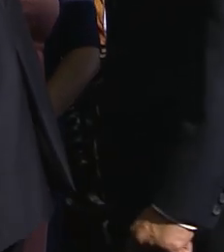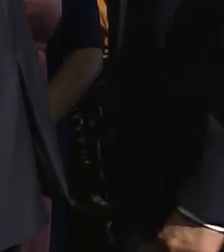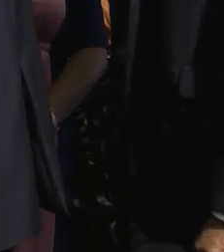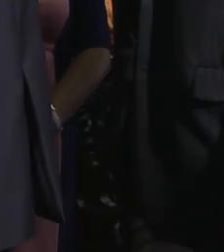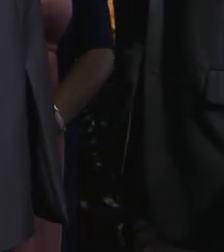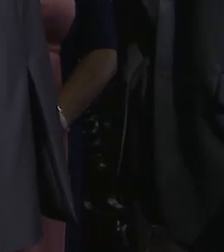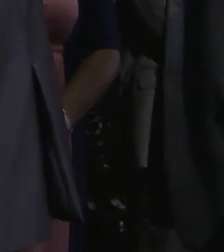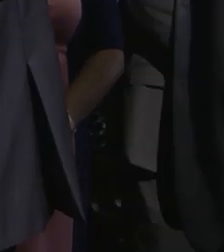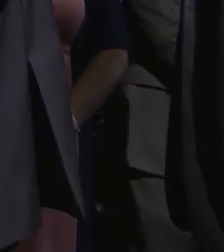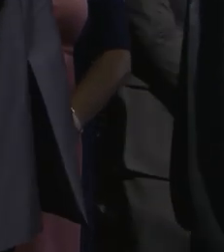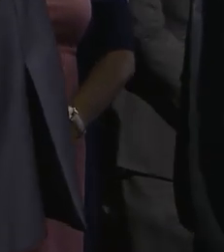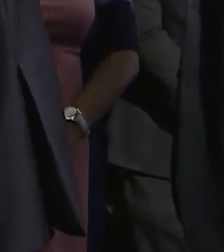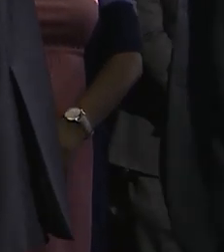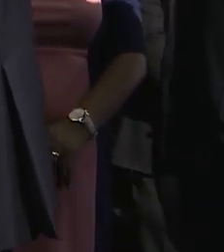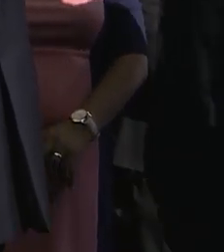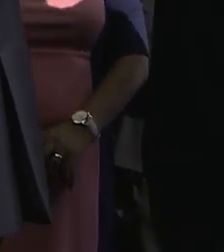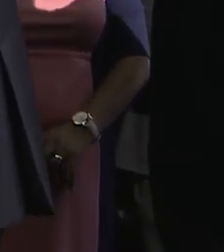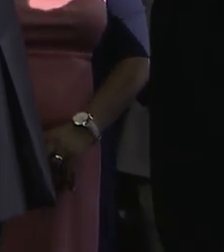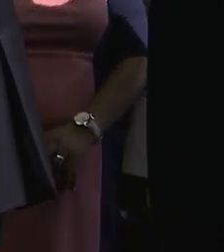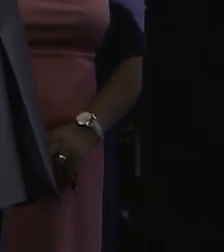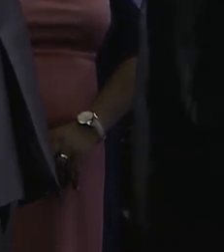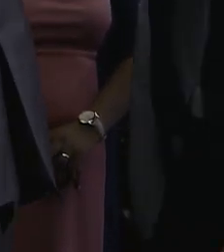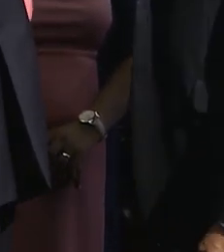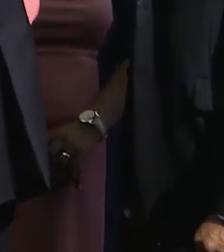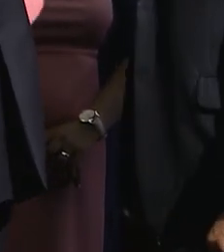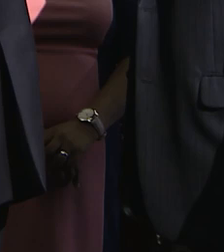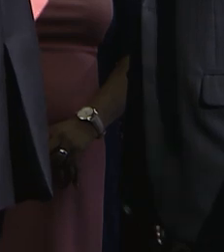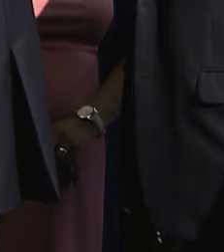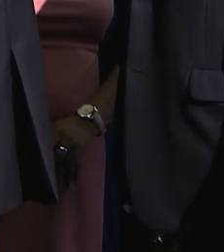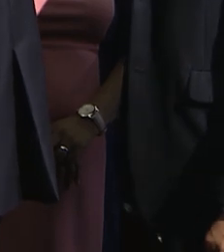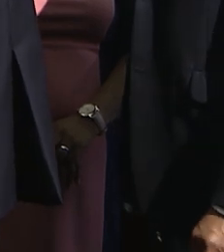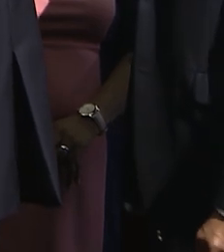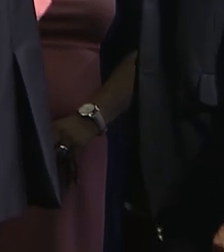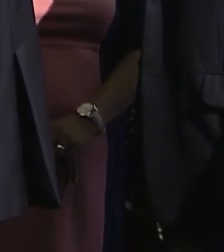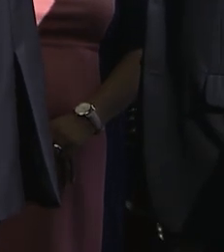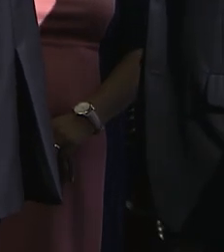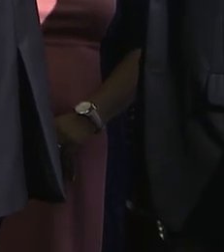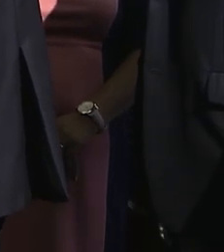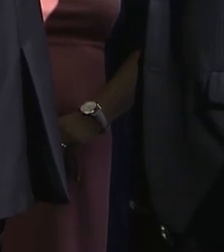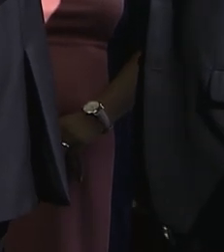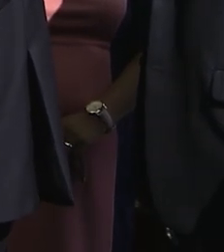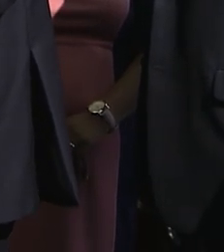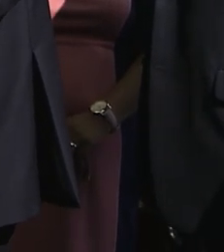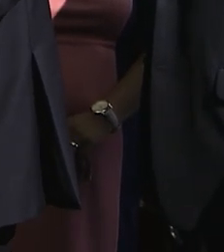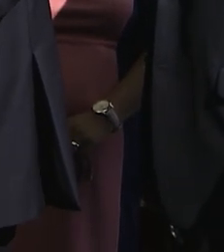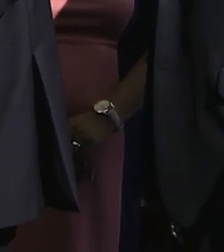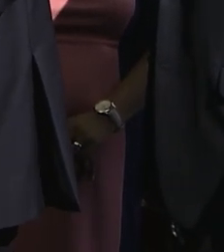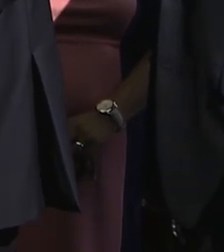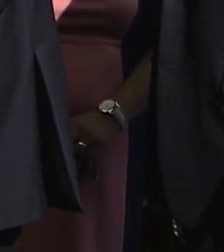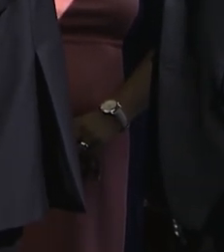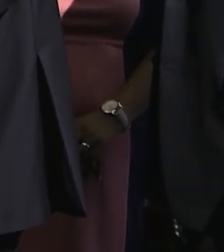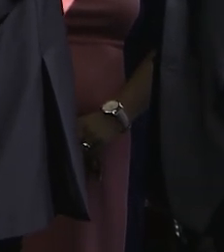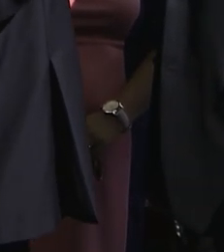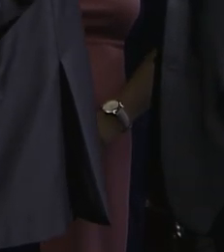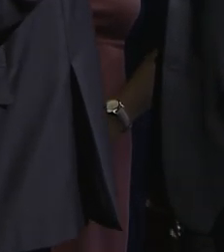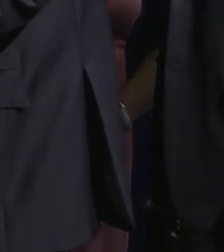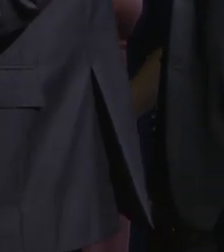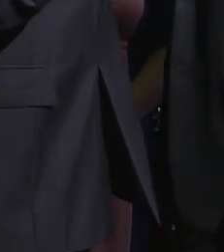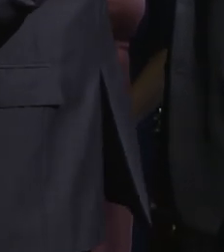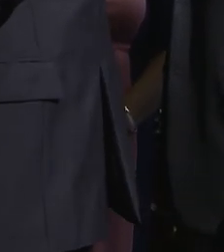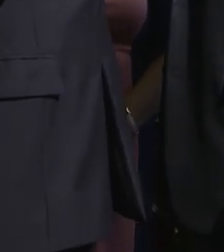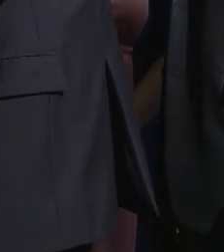del instituto de investigaciones jurídicas y que han sido ha sido un uno de los antiguos y más reconocidos profesores de la facultad